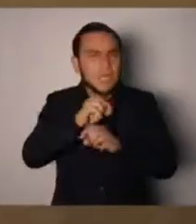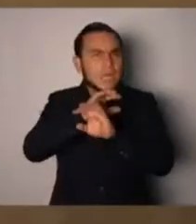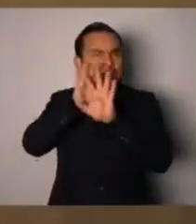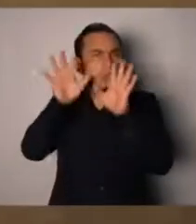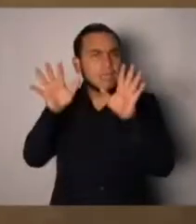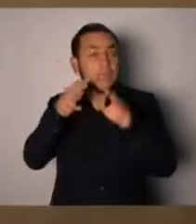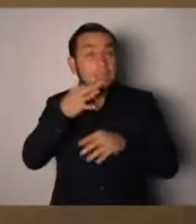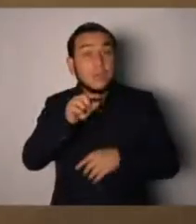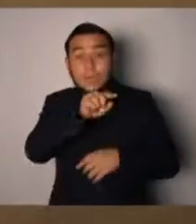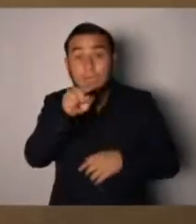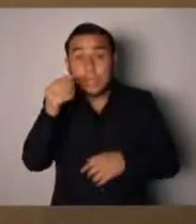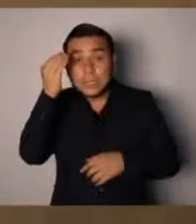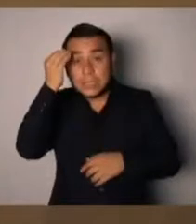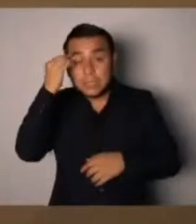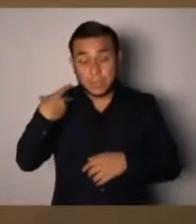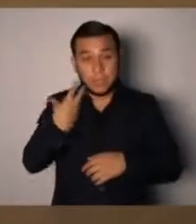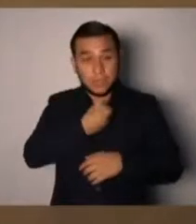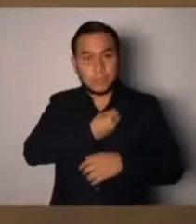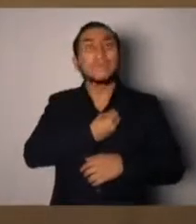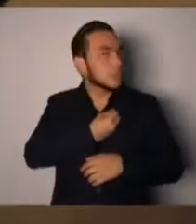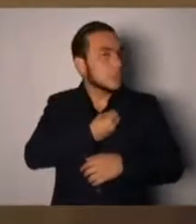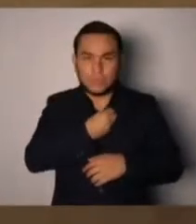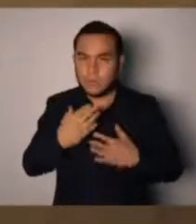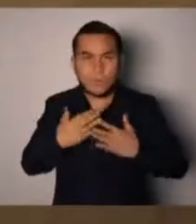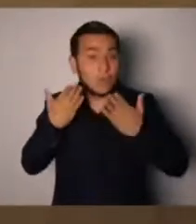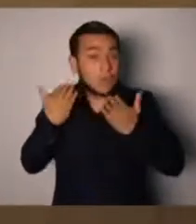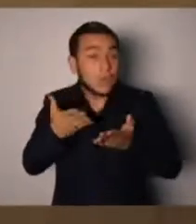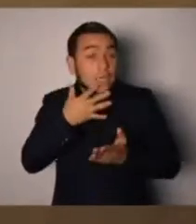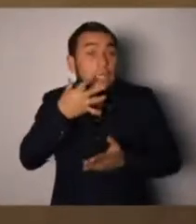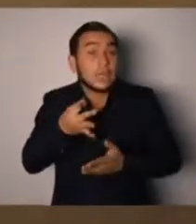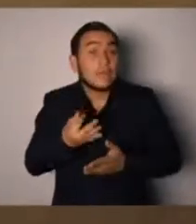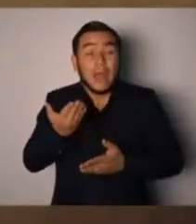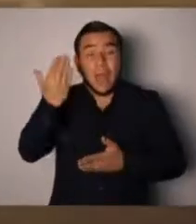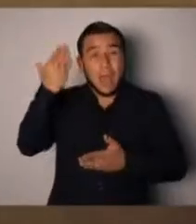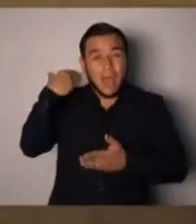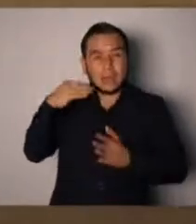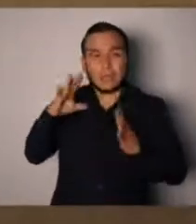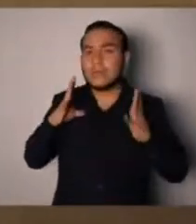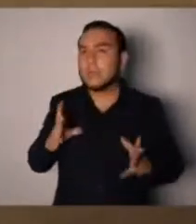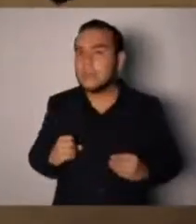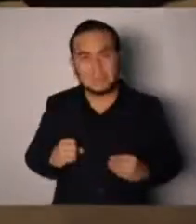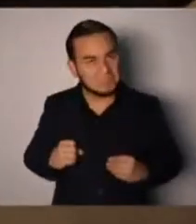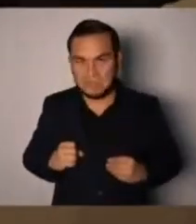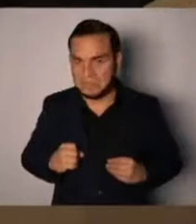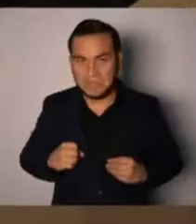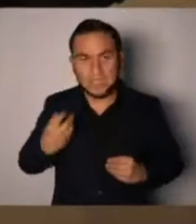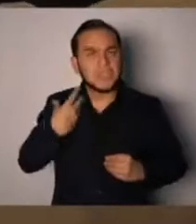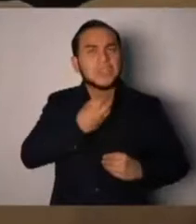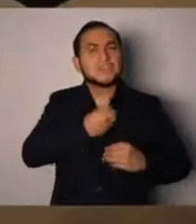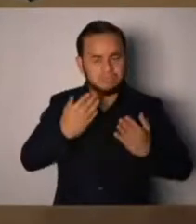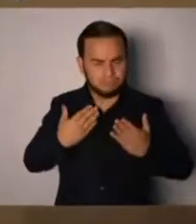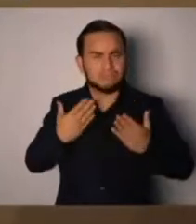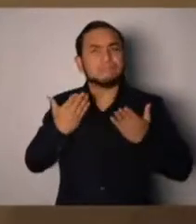y ustedes sabrán si somos un árbol bueno y vean los frutos que dieron los anteriores vean los frutos que siguen dando